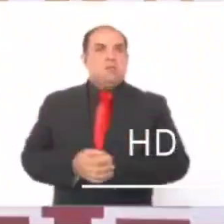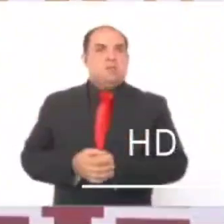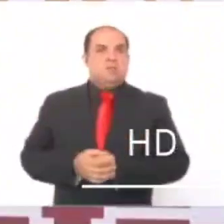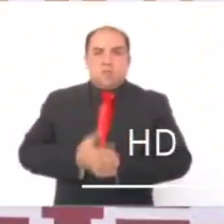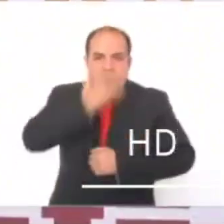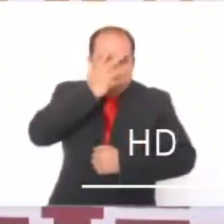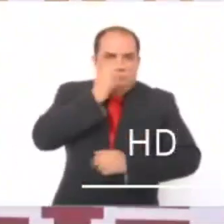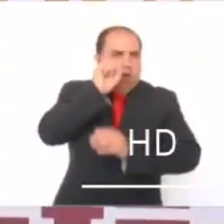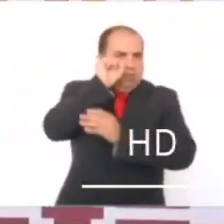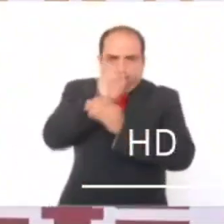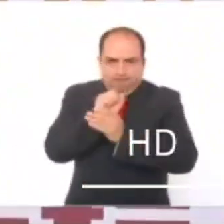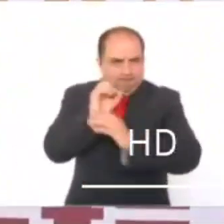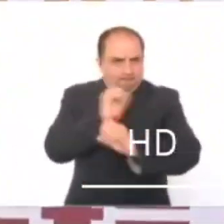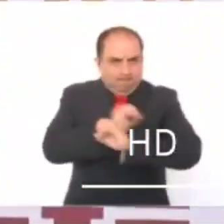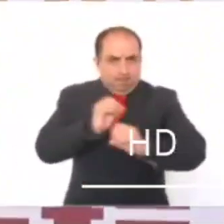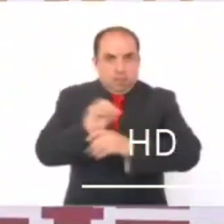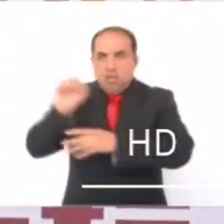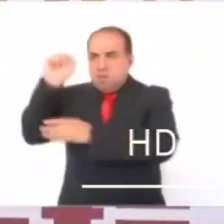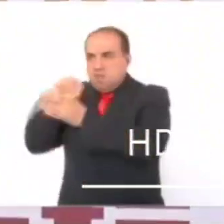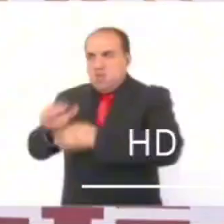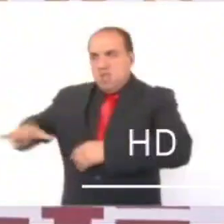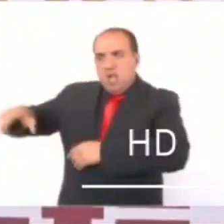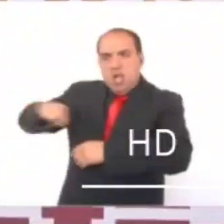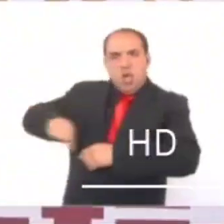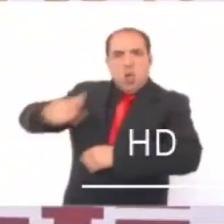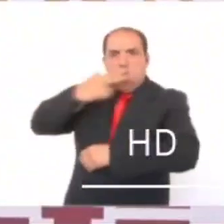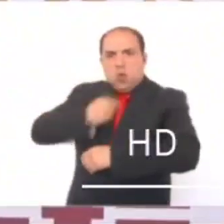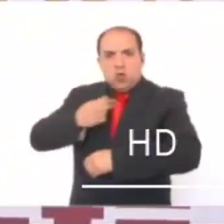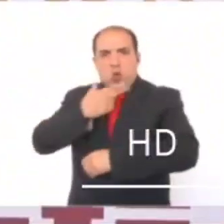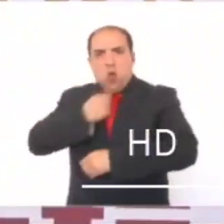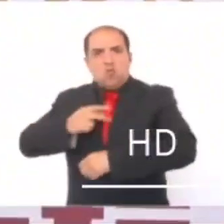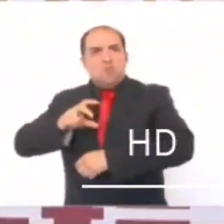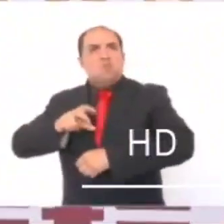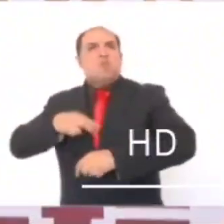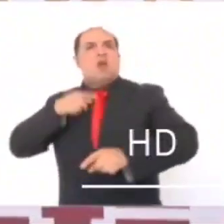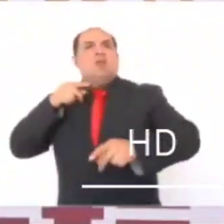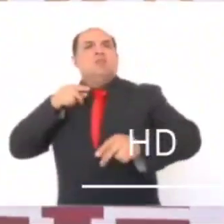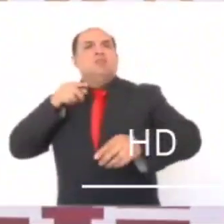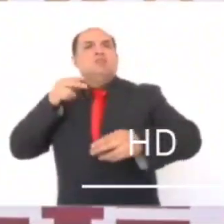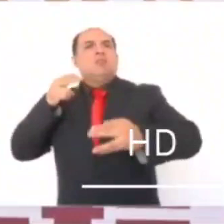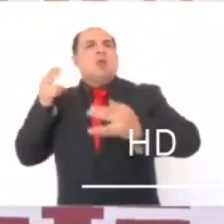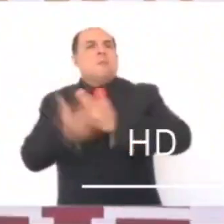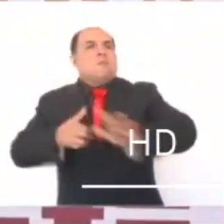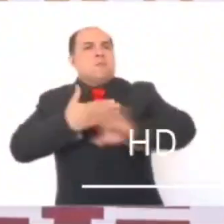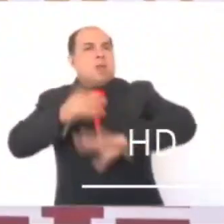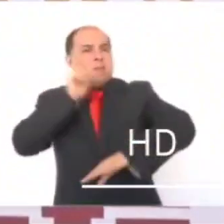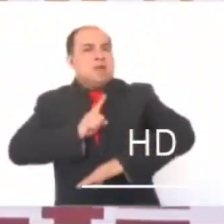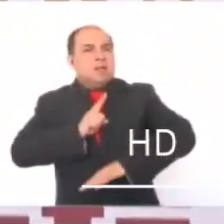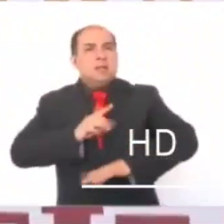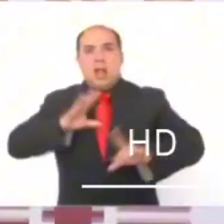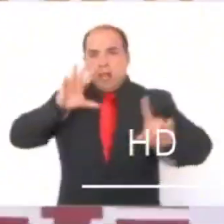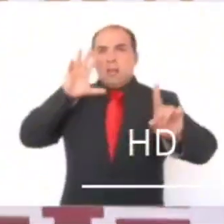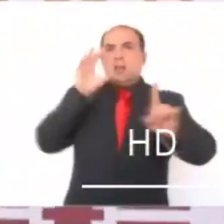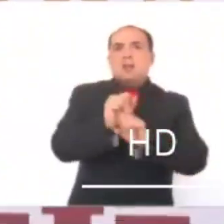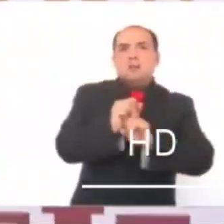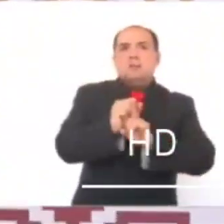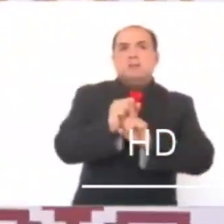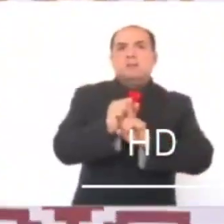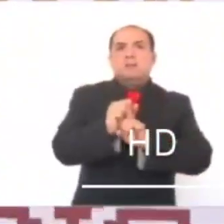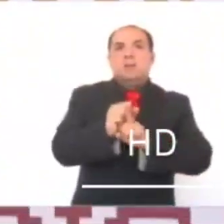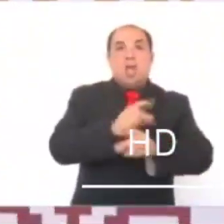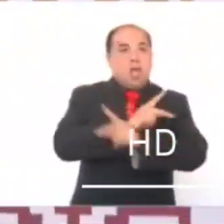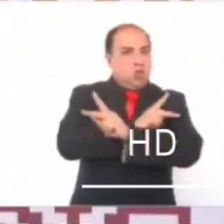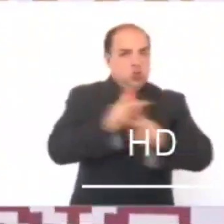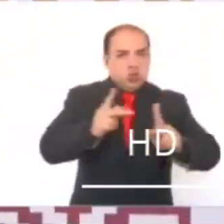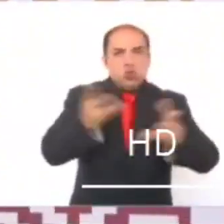ni vergüenza. Vergüenza a ellos, los feminicidas. Lo logramos y lo hicimos